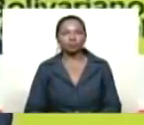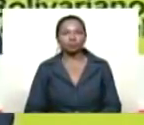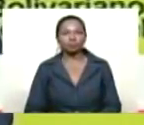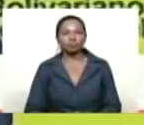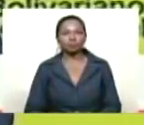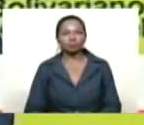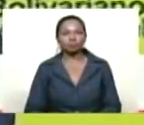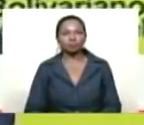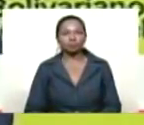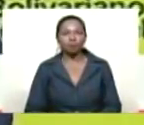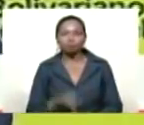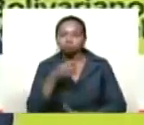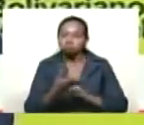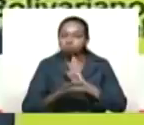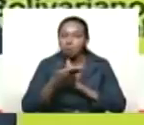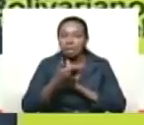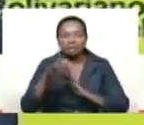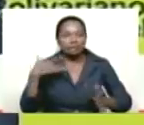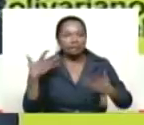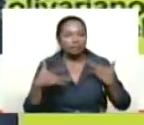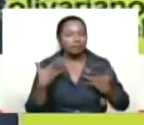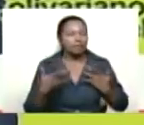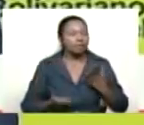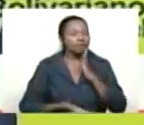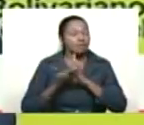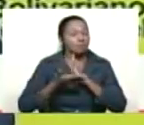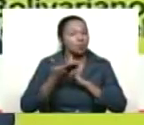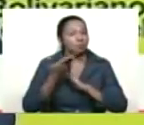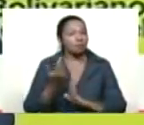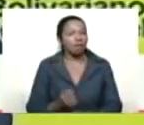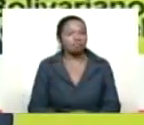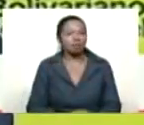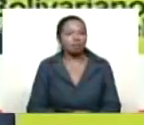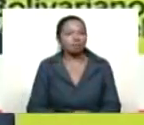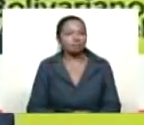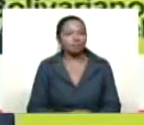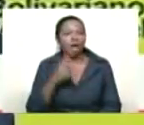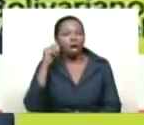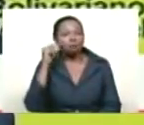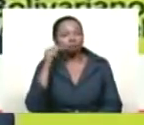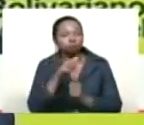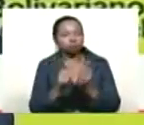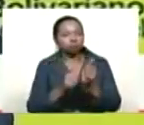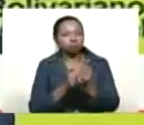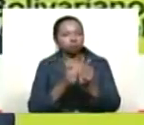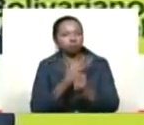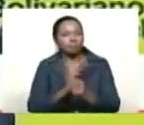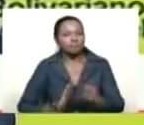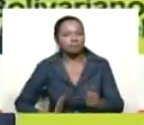Qué importante estos actos. Ciudadano vicepresidente del socialismo,